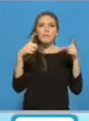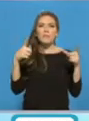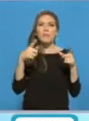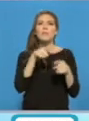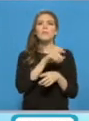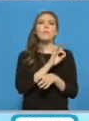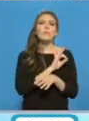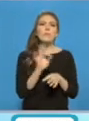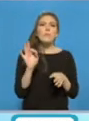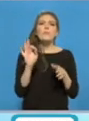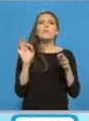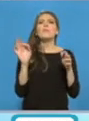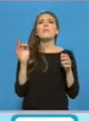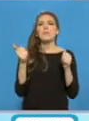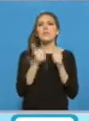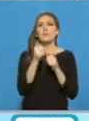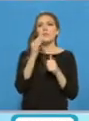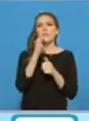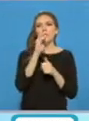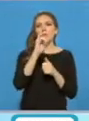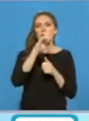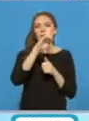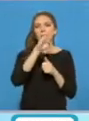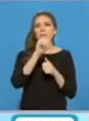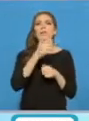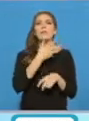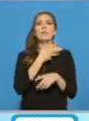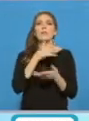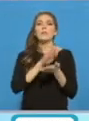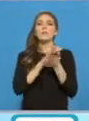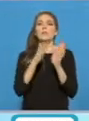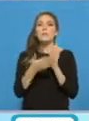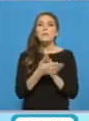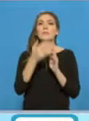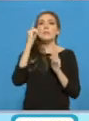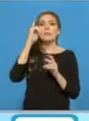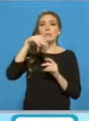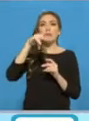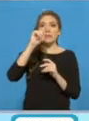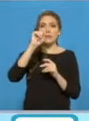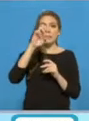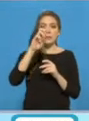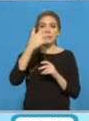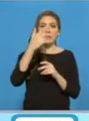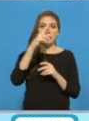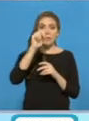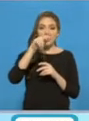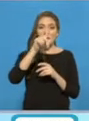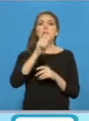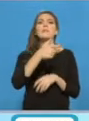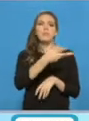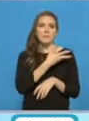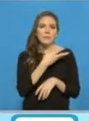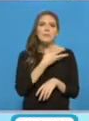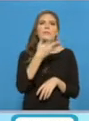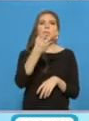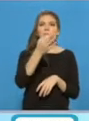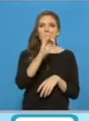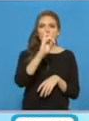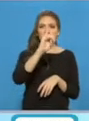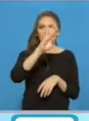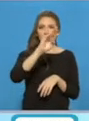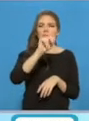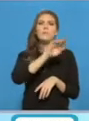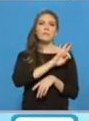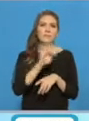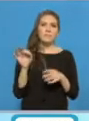son tortillas integrales. Las tortillas integrales tienen fibra y bueno, ese puede ser un plus que tienen. Y bueno, son unas tortillas